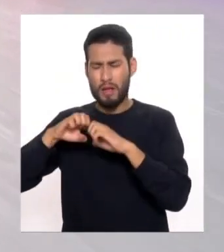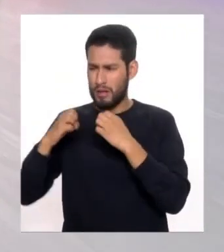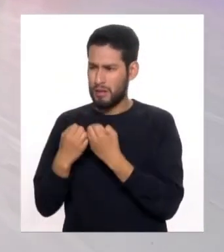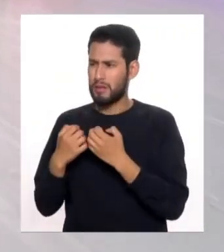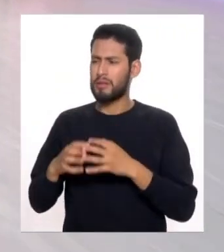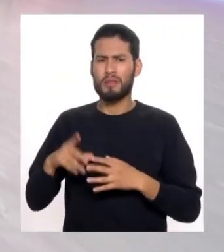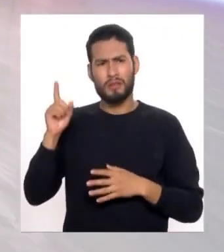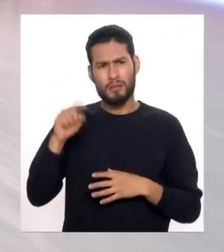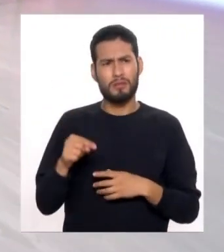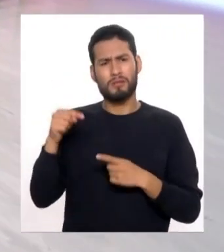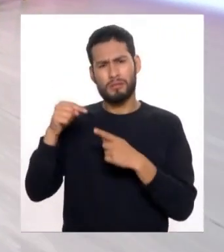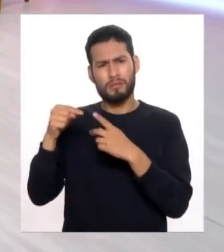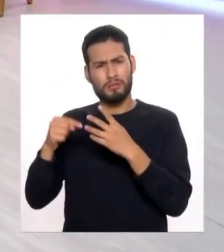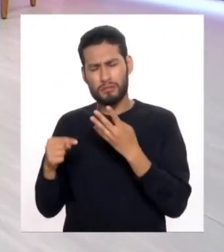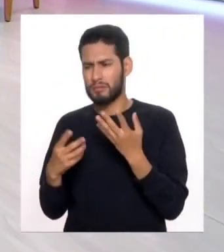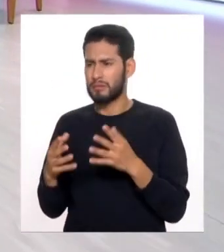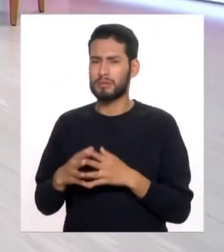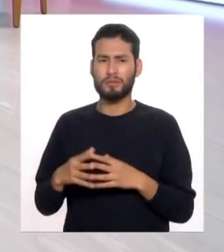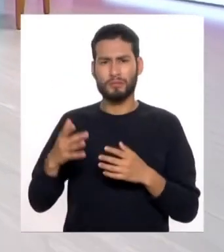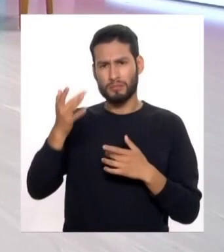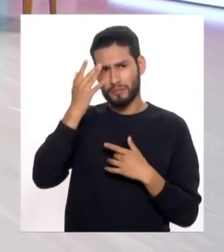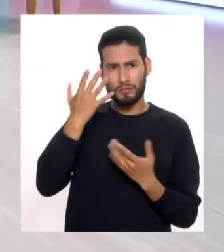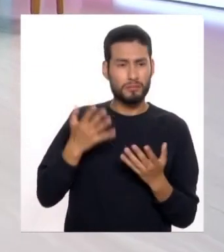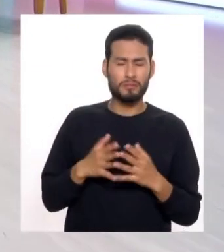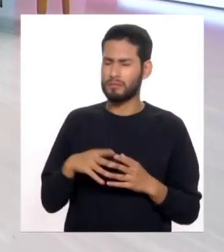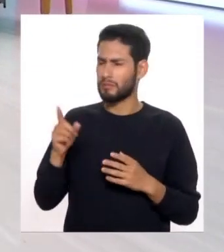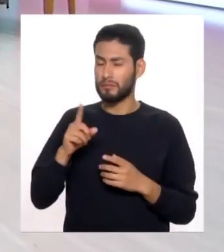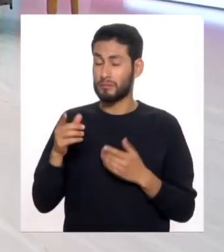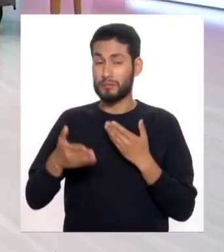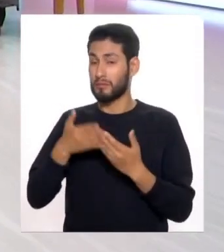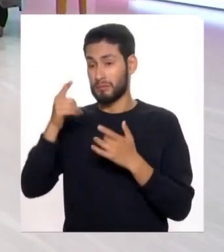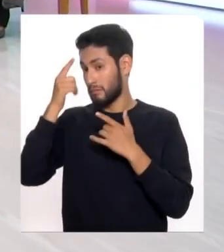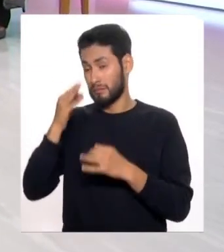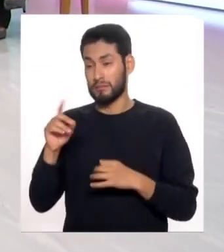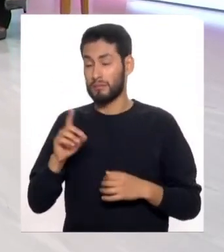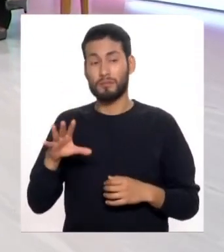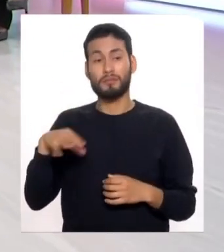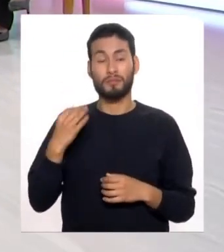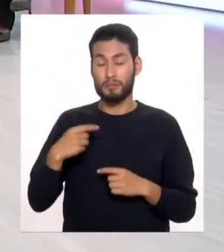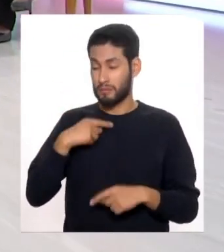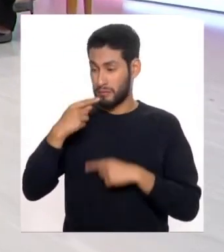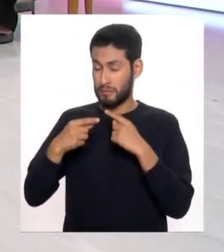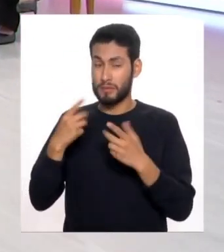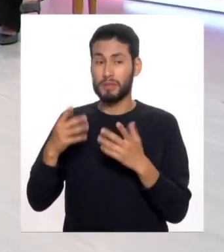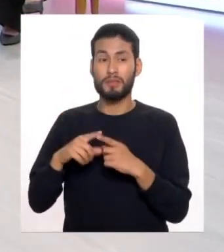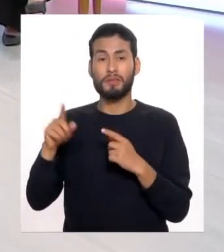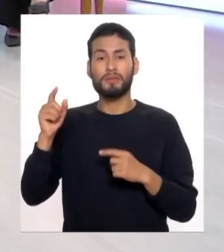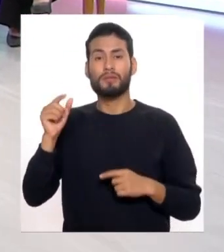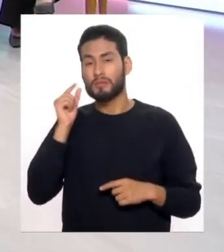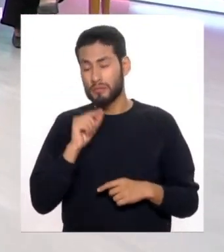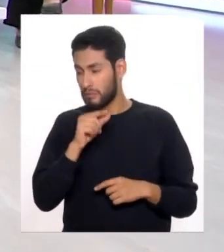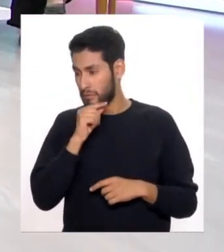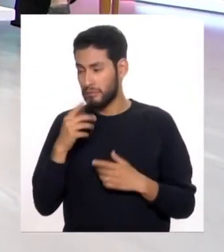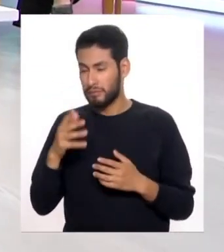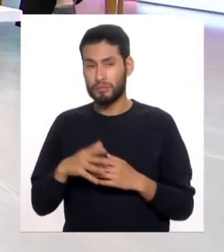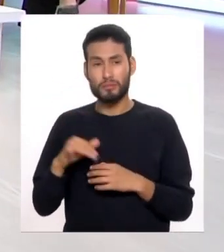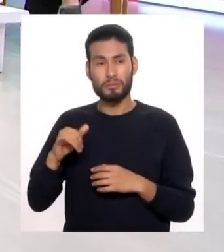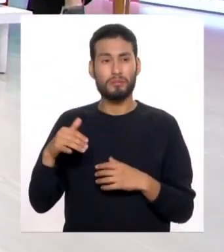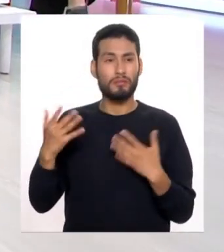señora, hay que hacer tal o cual cosa, Pero tenemos que se puede dar No debe ser solución. una decisión fácil, porque luego vamos a hablar de los gemelares, por ejemplo,